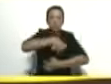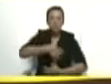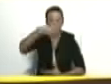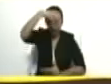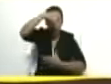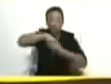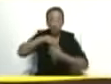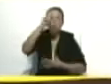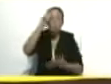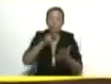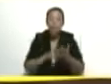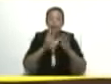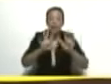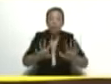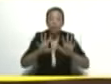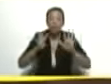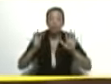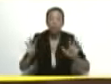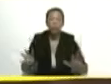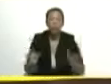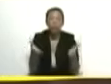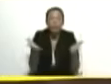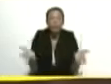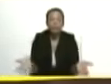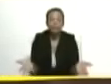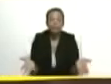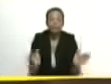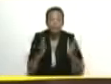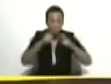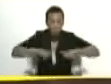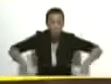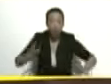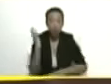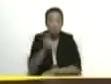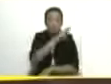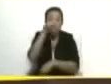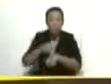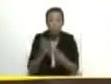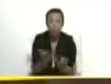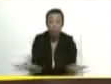Y el 2019, desde esta propia Asamblea Nacional,